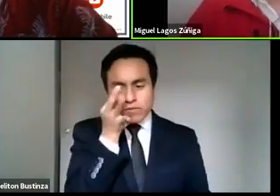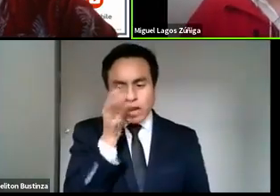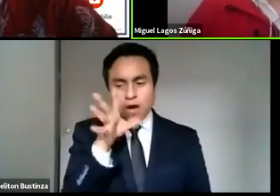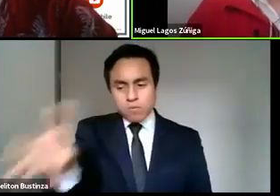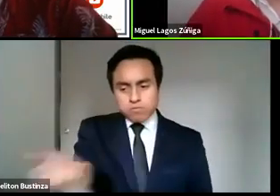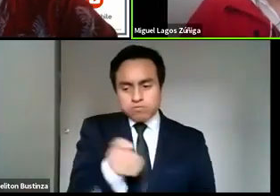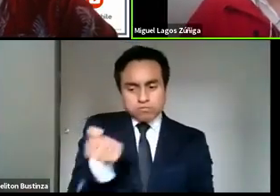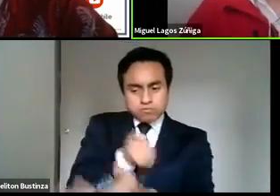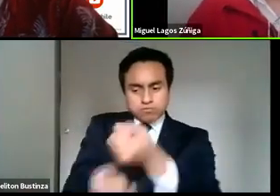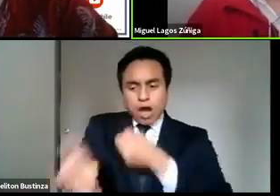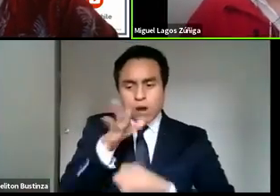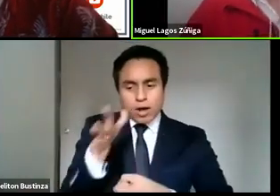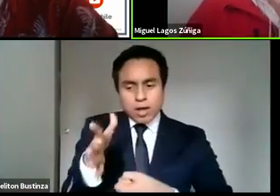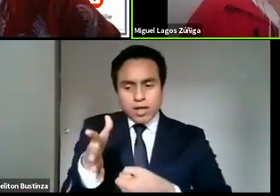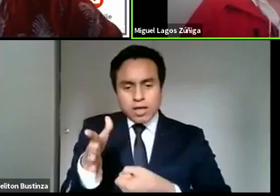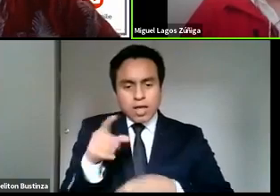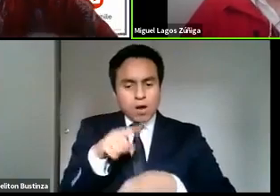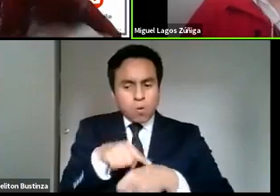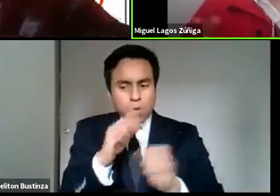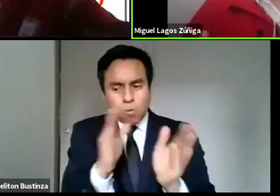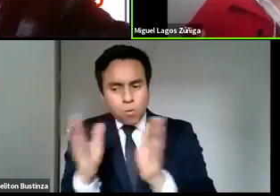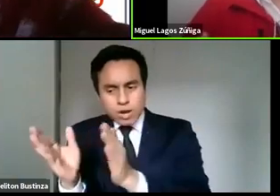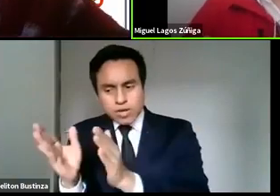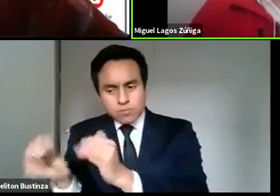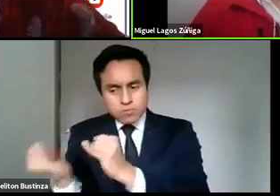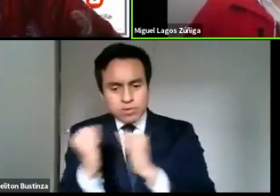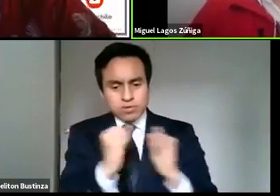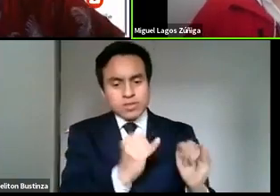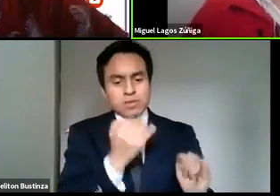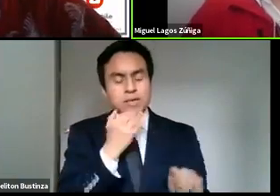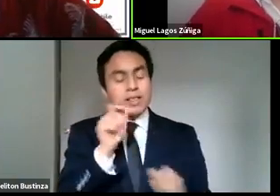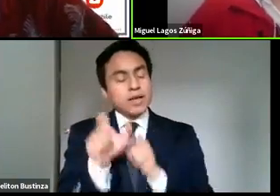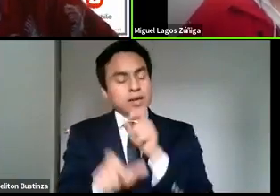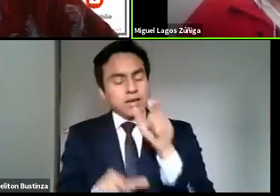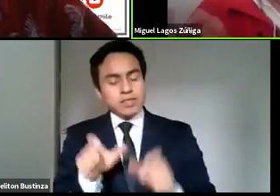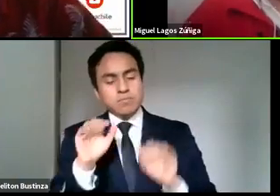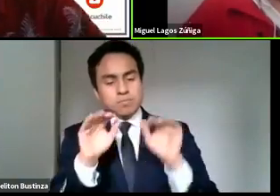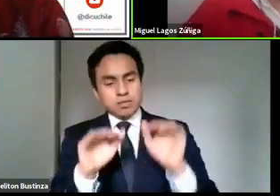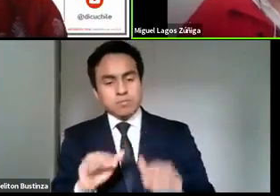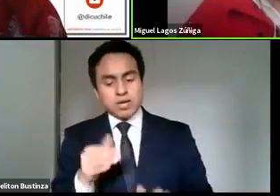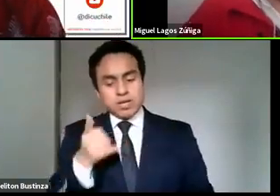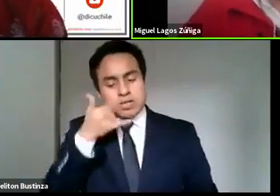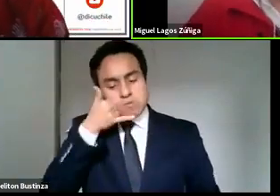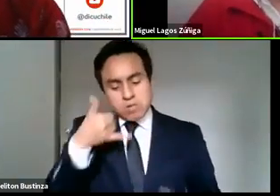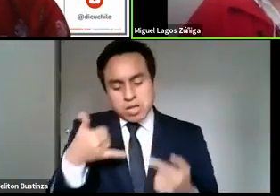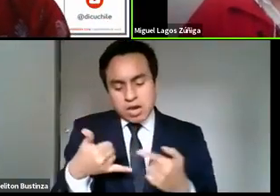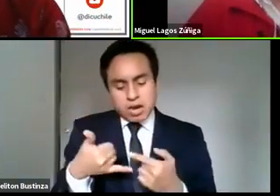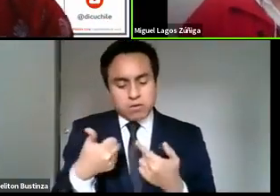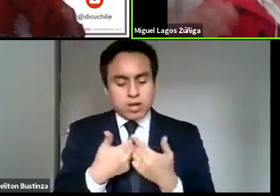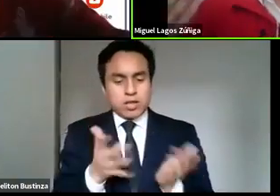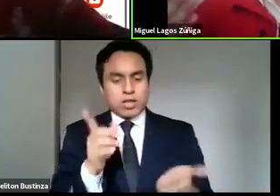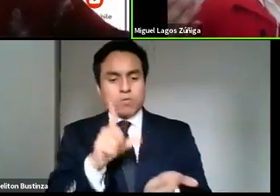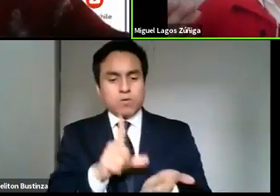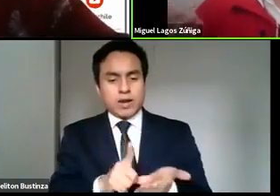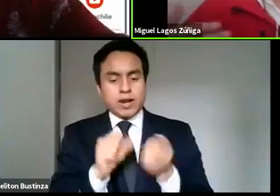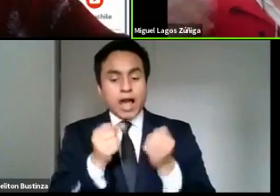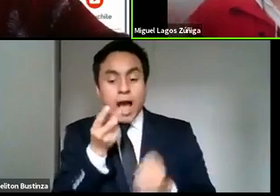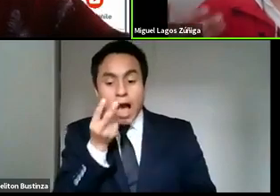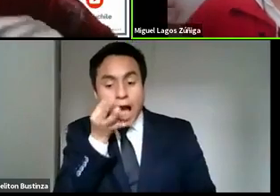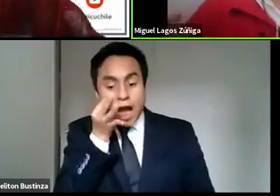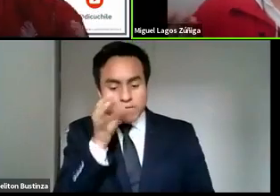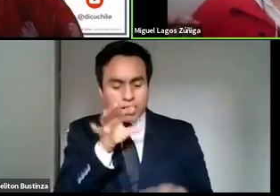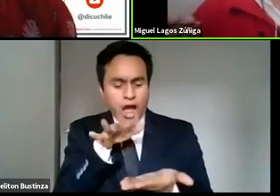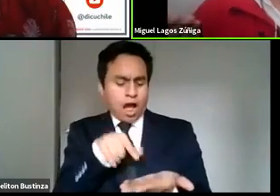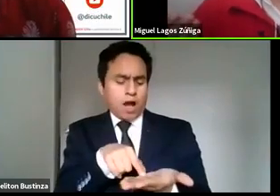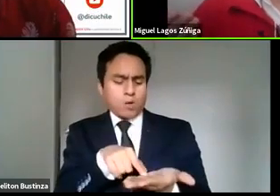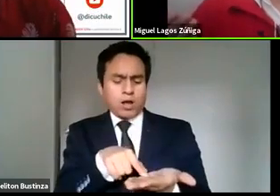esto de tal a tal hora. Entonces, casi que la misma gente empiece, desde sus celulares, desde lo que sea, pueda ver cuánta agua se